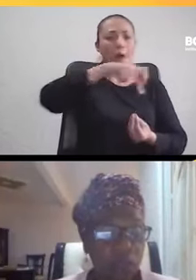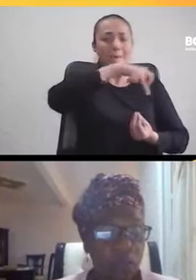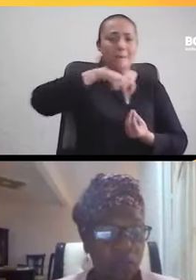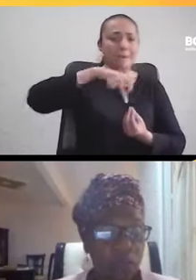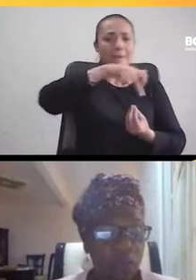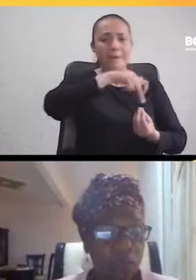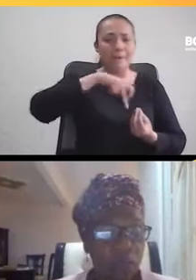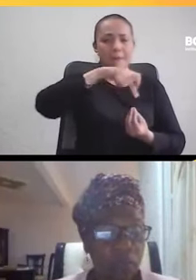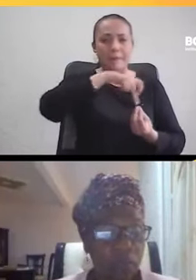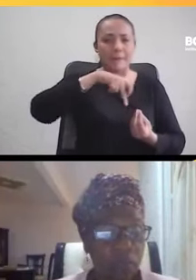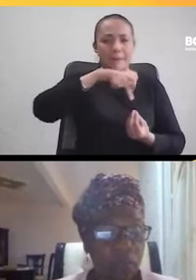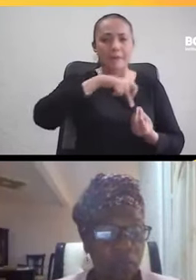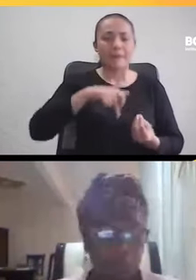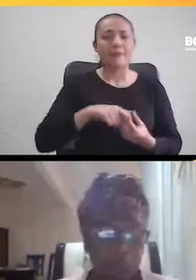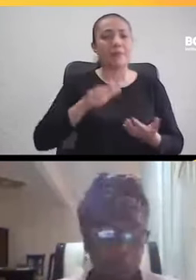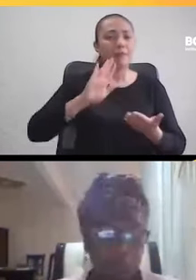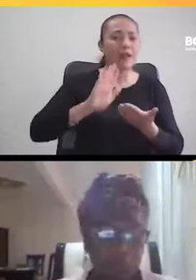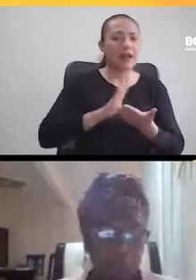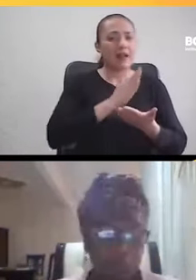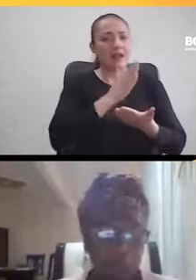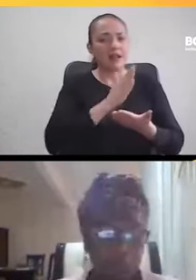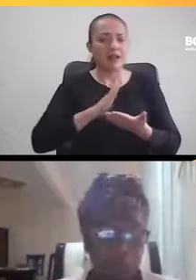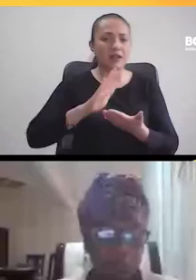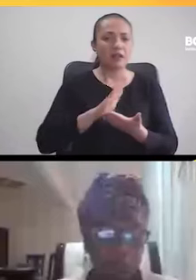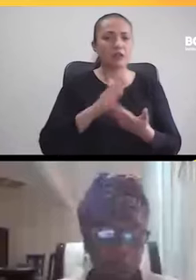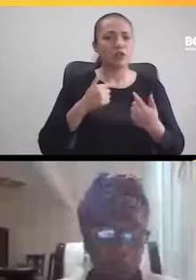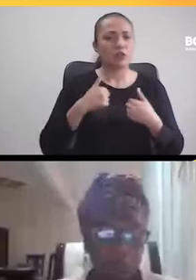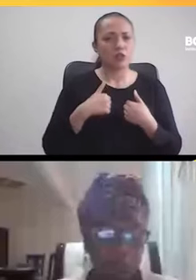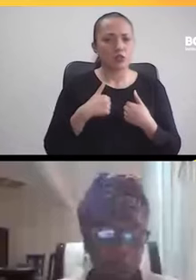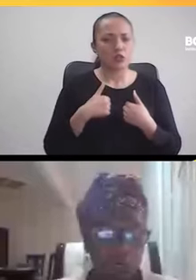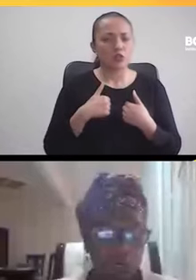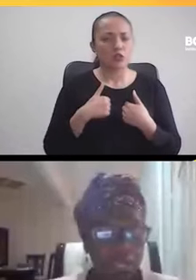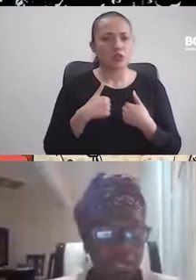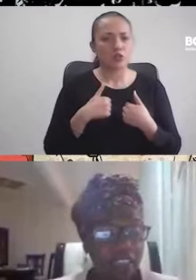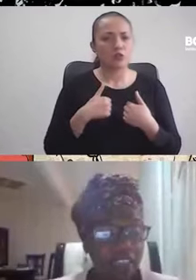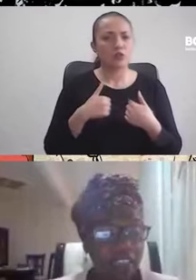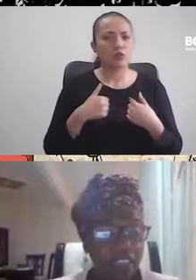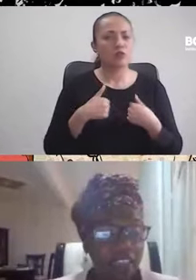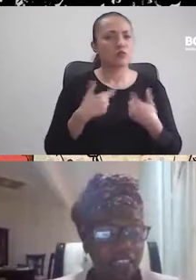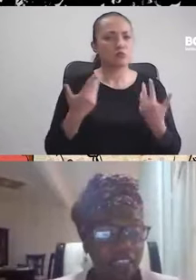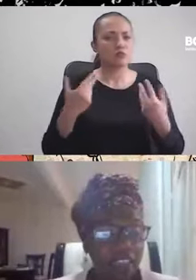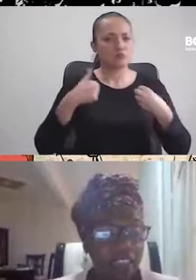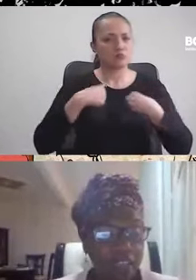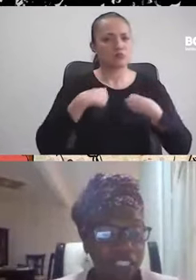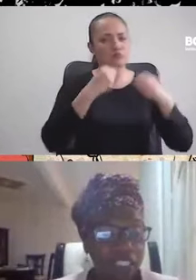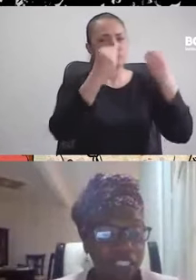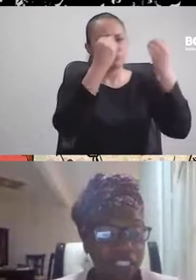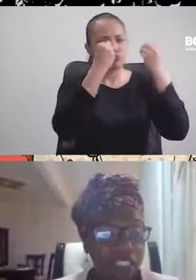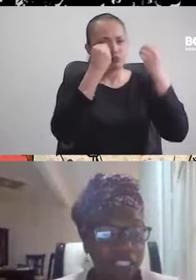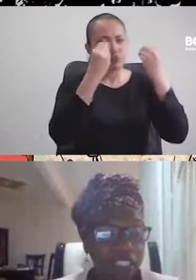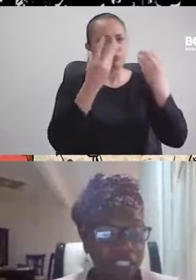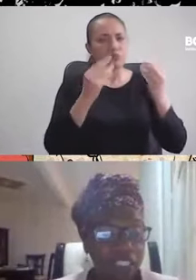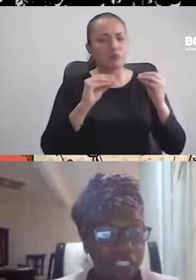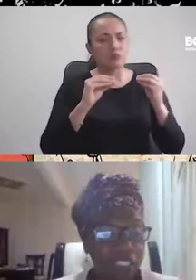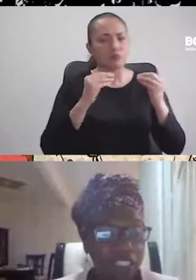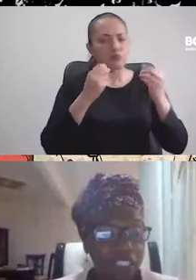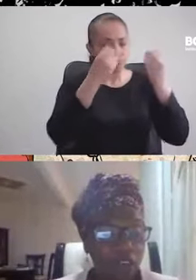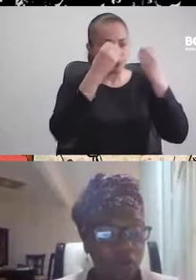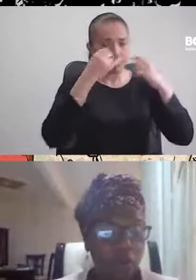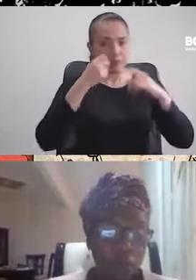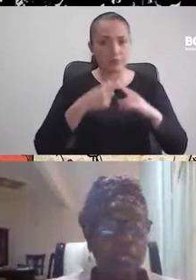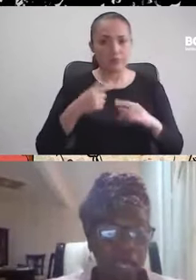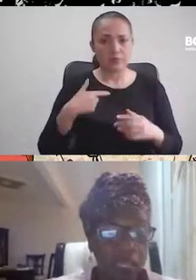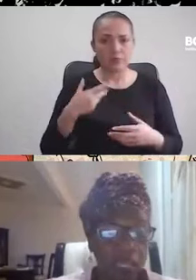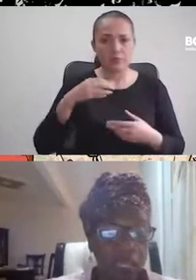muera. Yo soy de viento, formación, por eso es que pertenezco